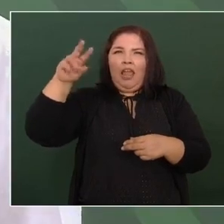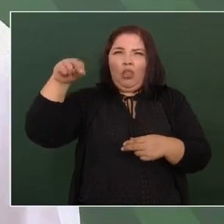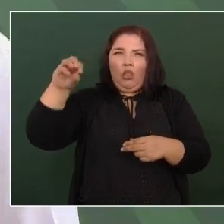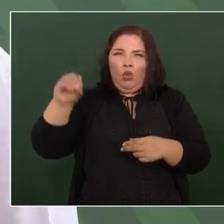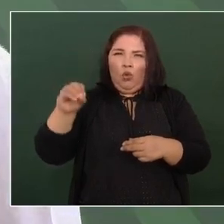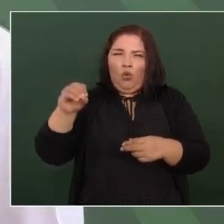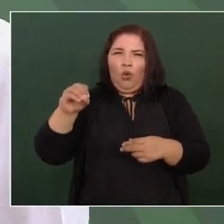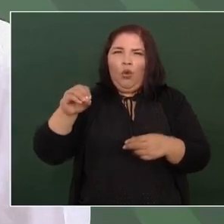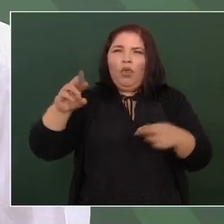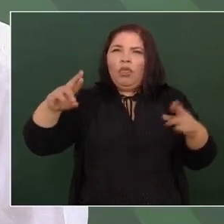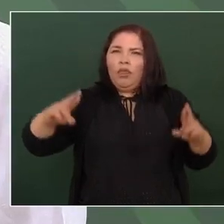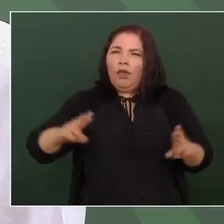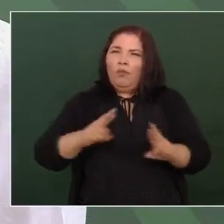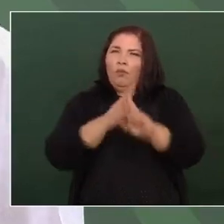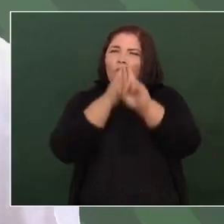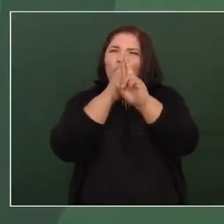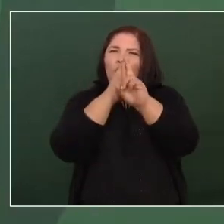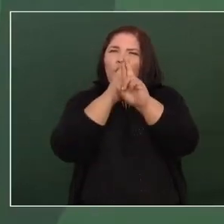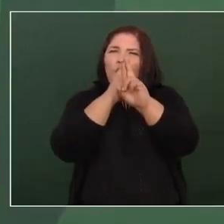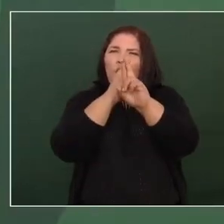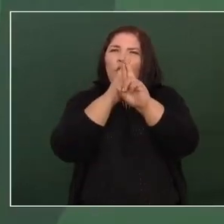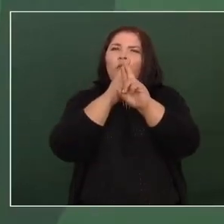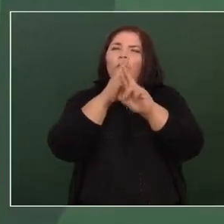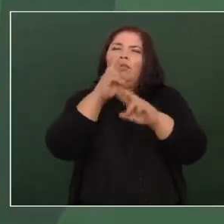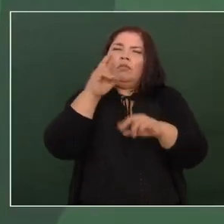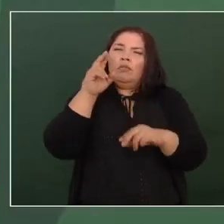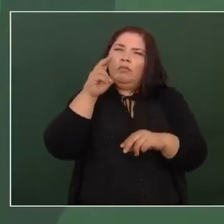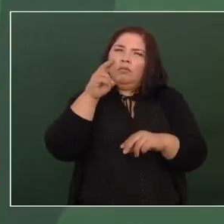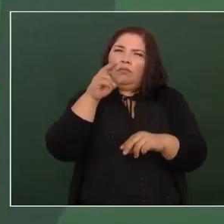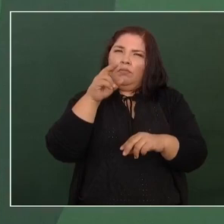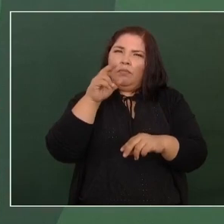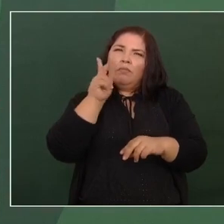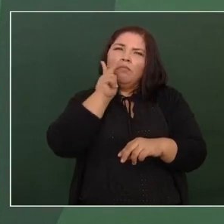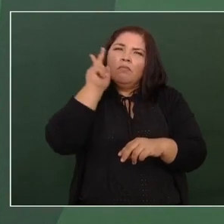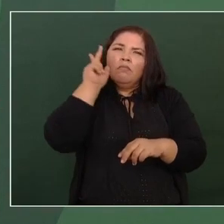Y en la Revolución, el Papa que había